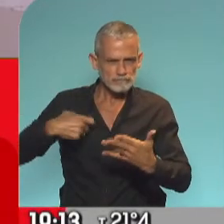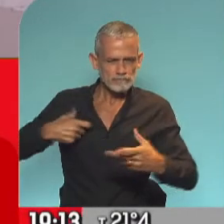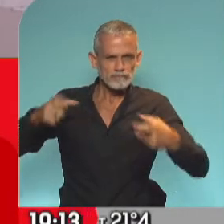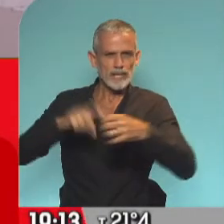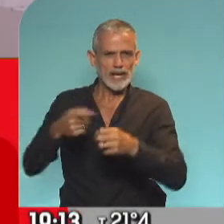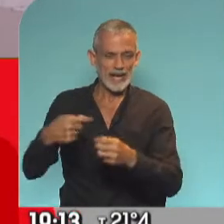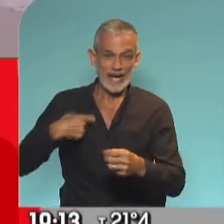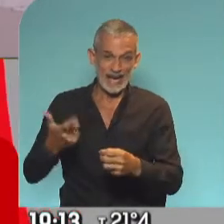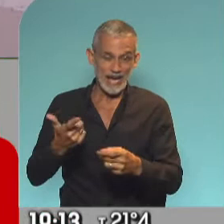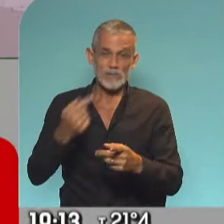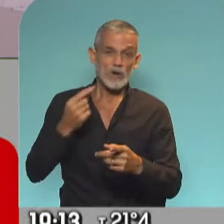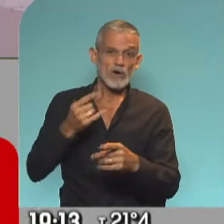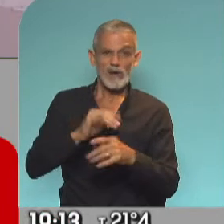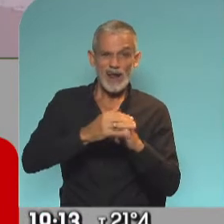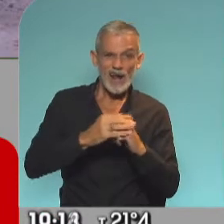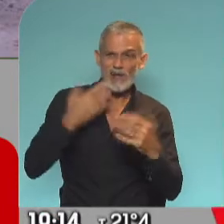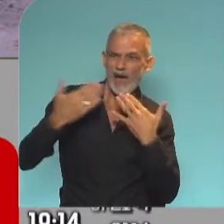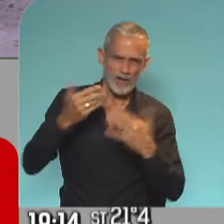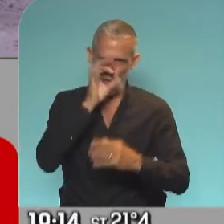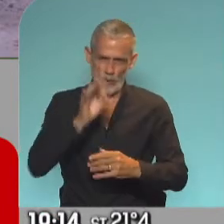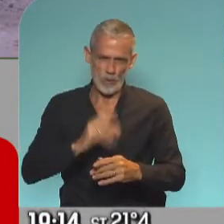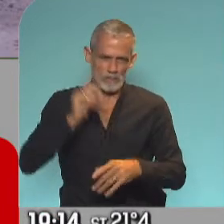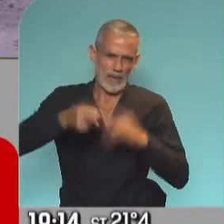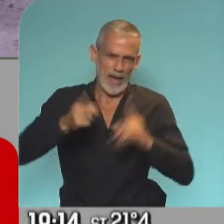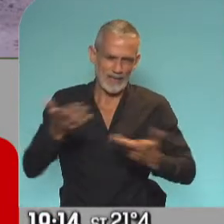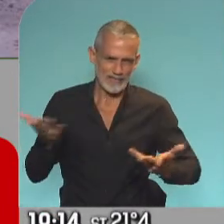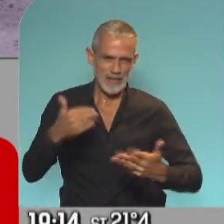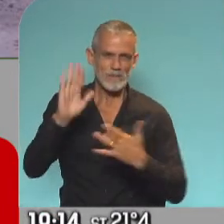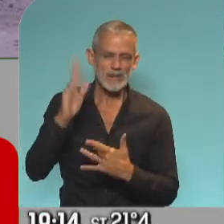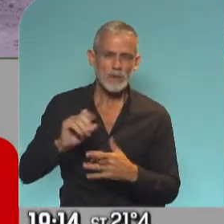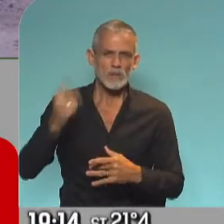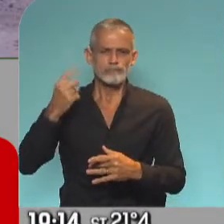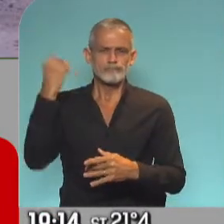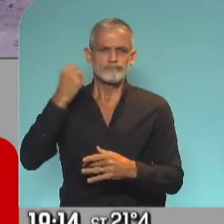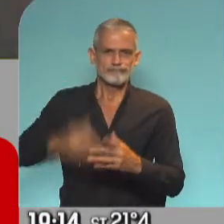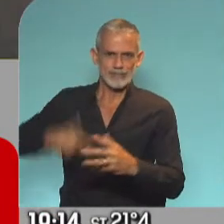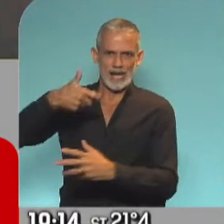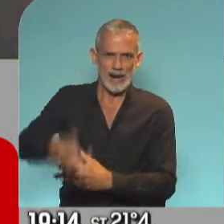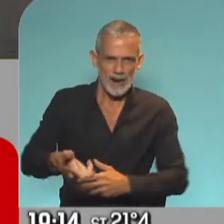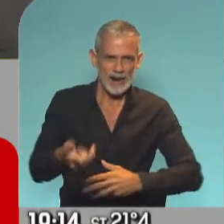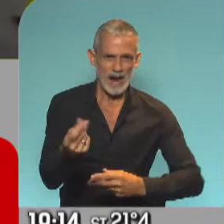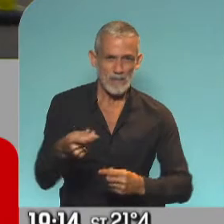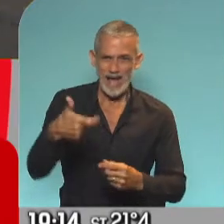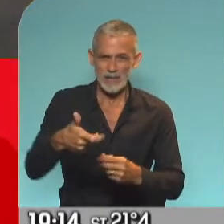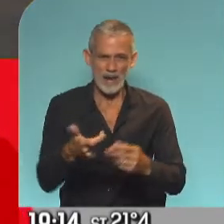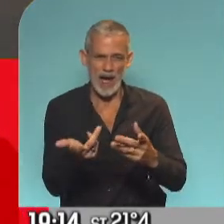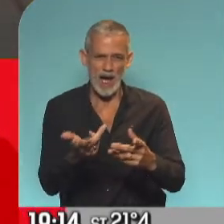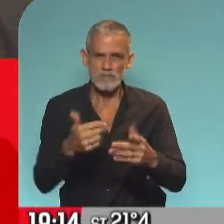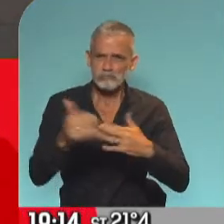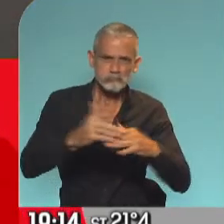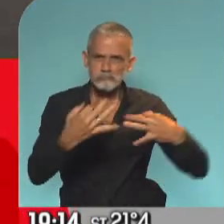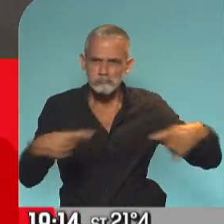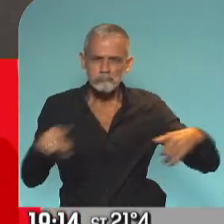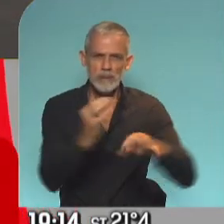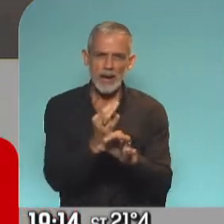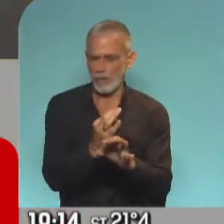se ha caracterizado por el diálogo, ¿no? Su gestión tampoco se ha caracterizado por la priorización de la inversión educativa, ¿no? Entonces creo que es